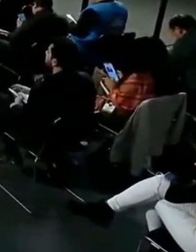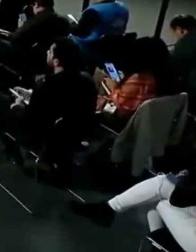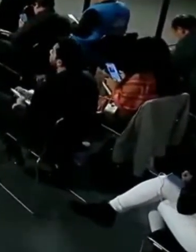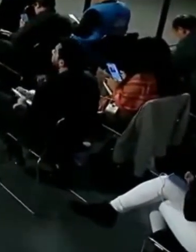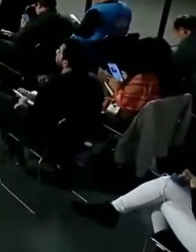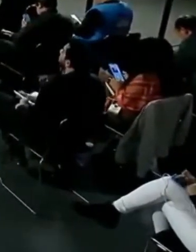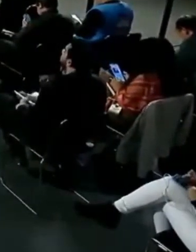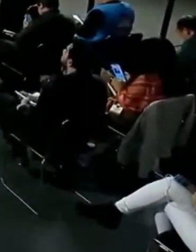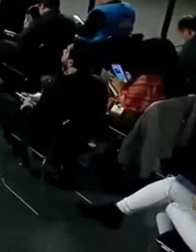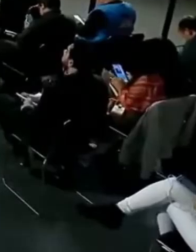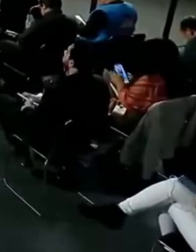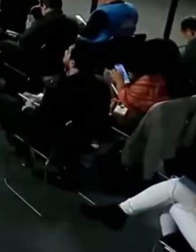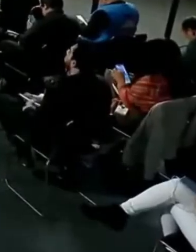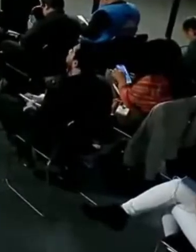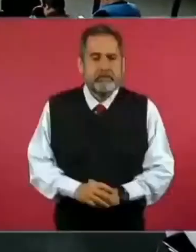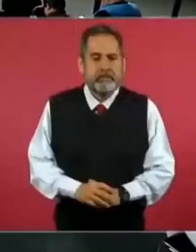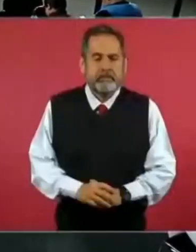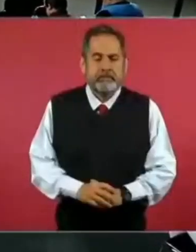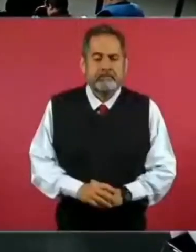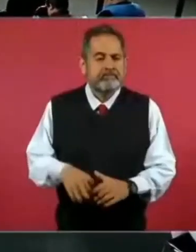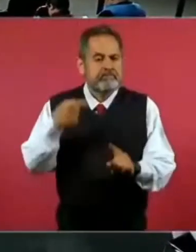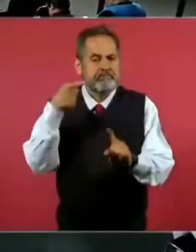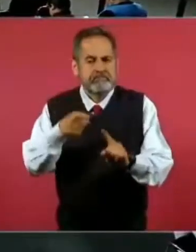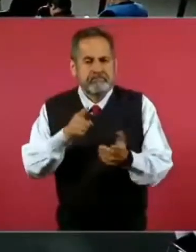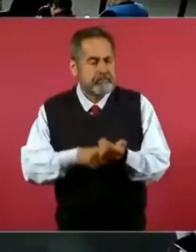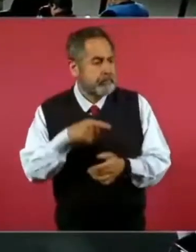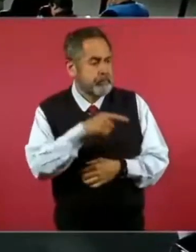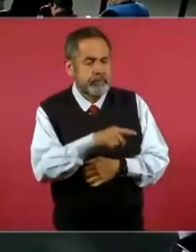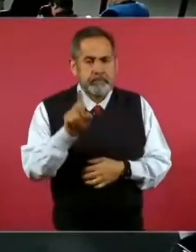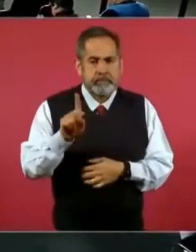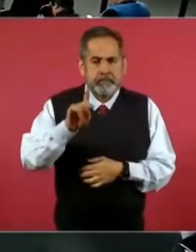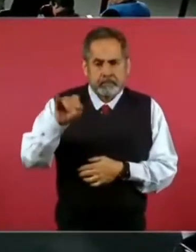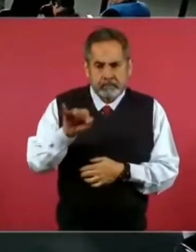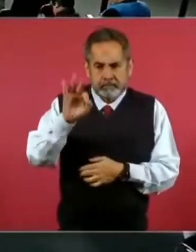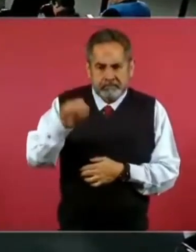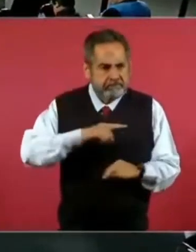que desaparezca la corrupción en el Poder Judicial,